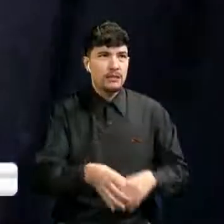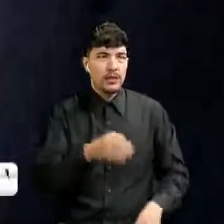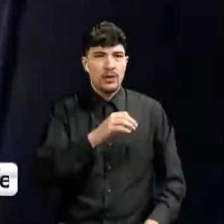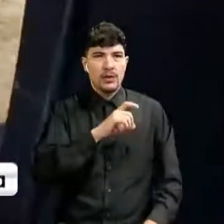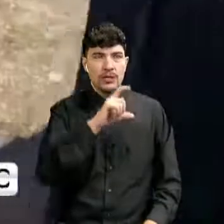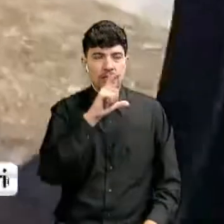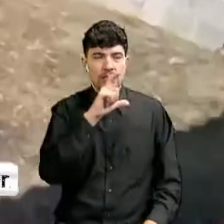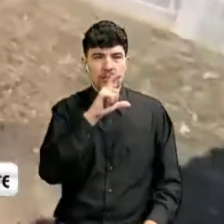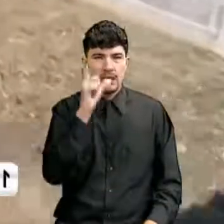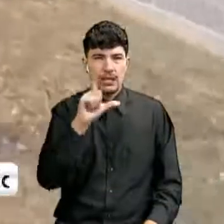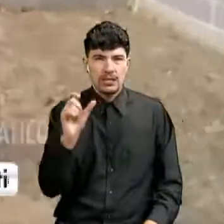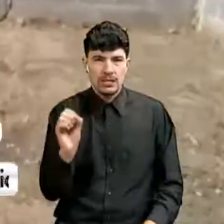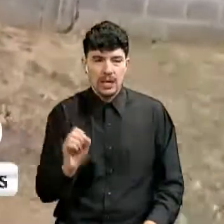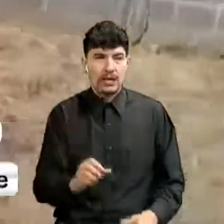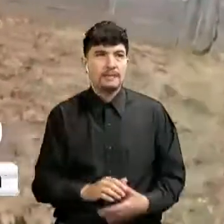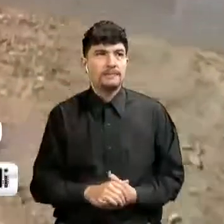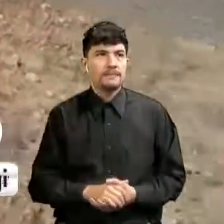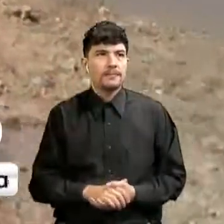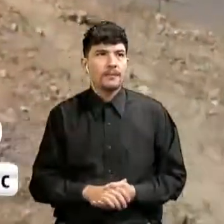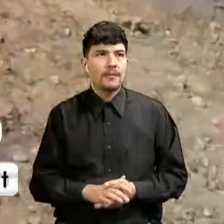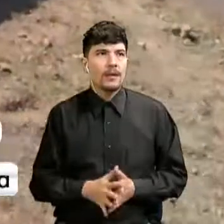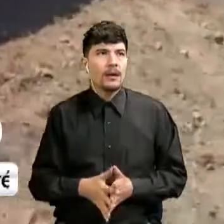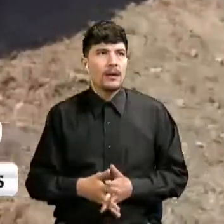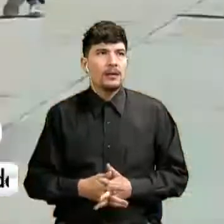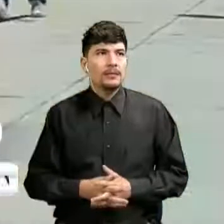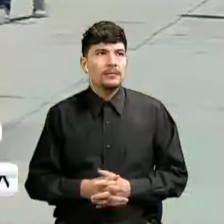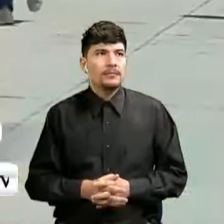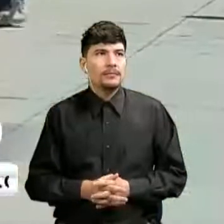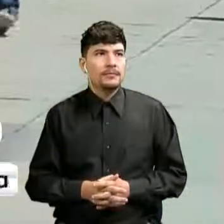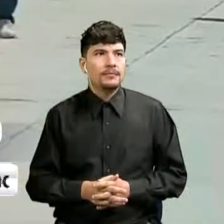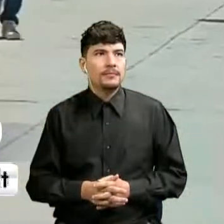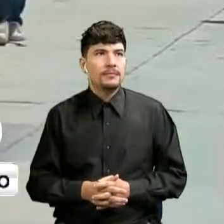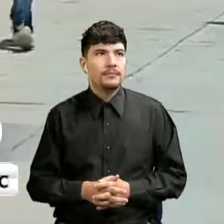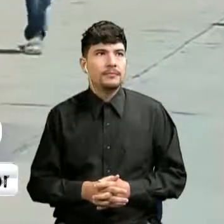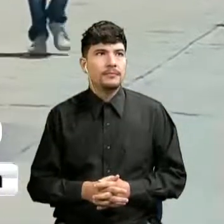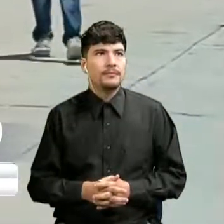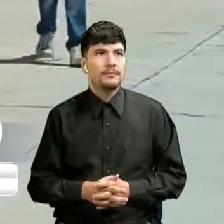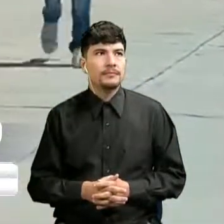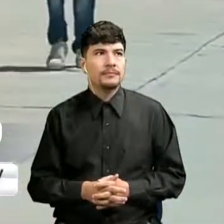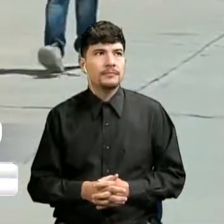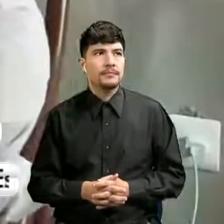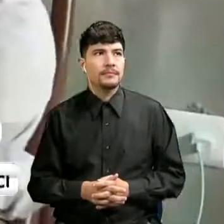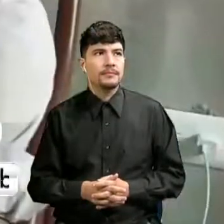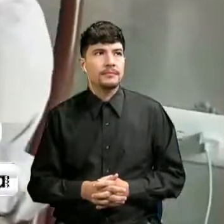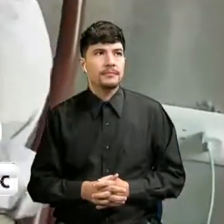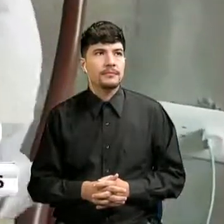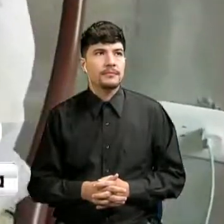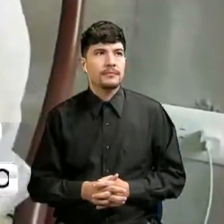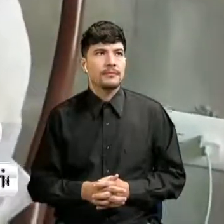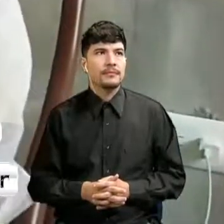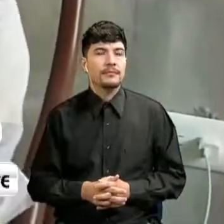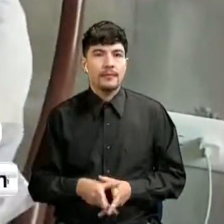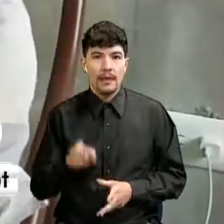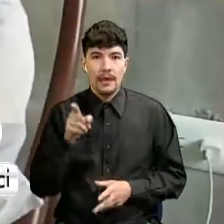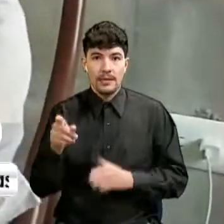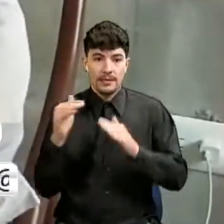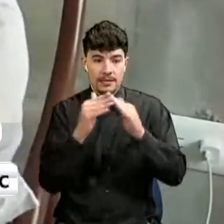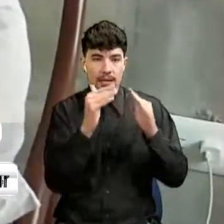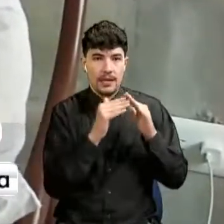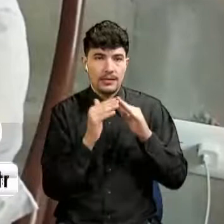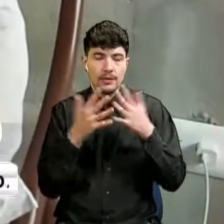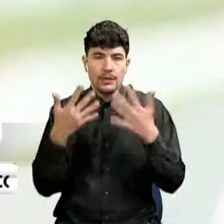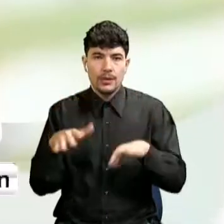construidas en zona de bajo riesgo y tuvieron una inversión superior a los 4 mil 900 millones de pesos que permitirán que más de